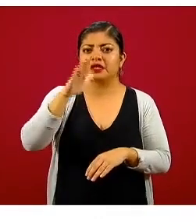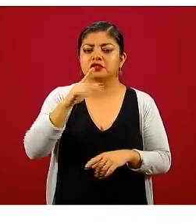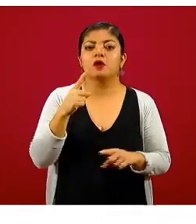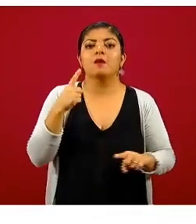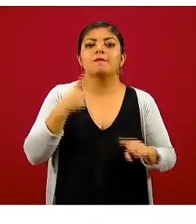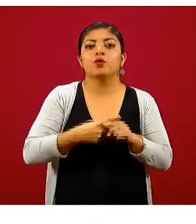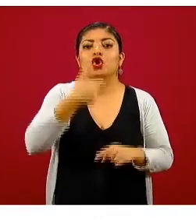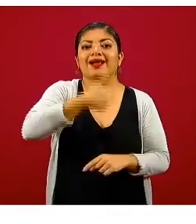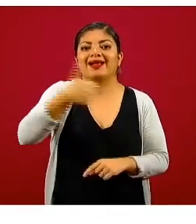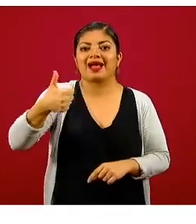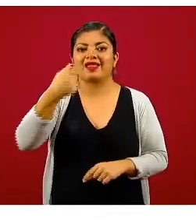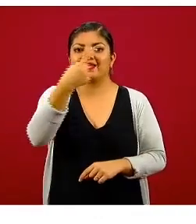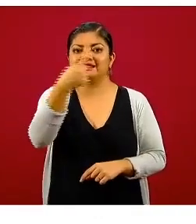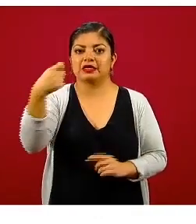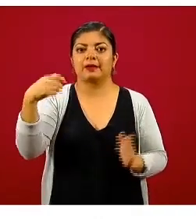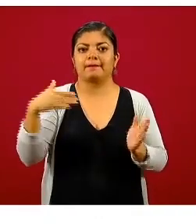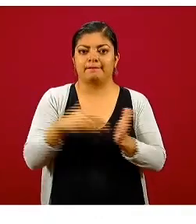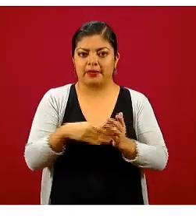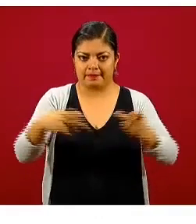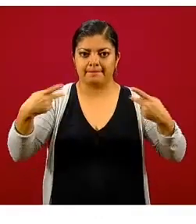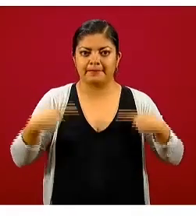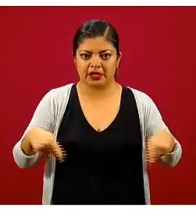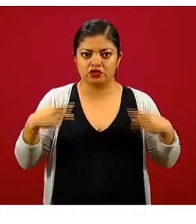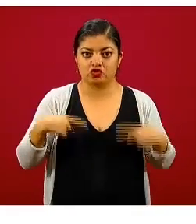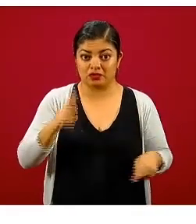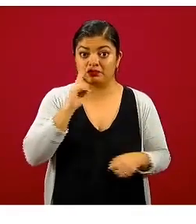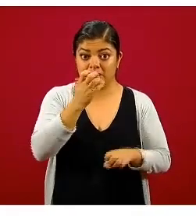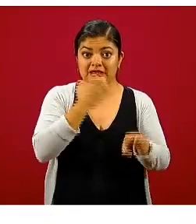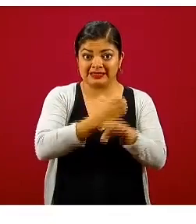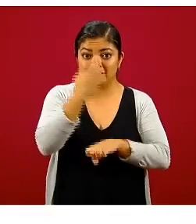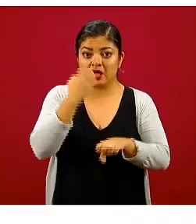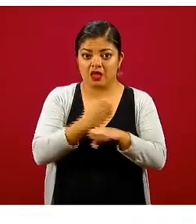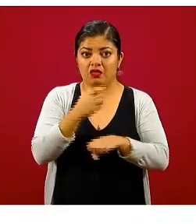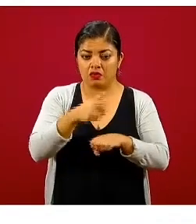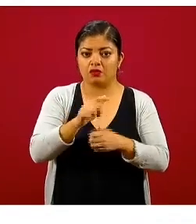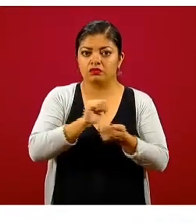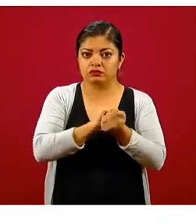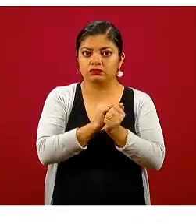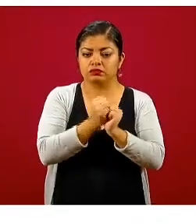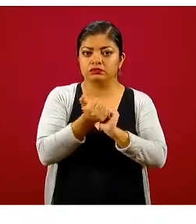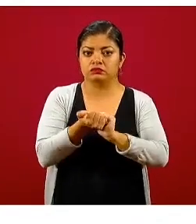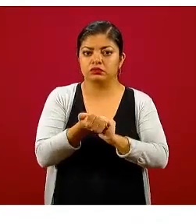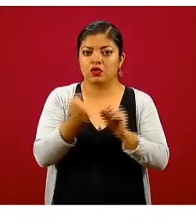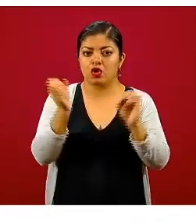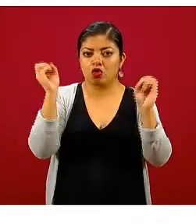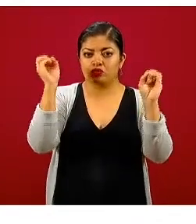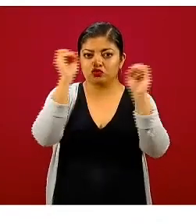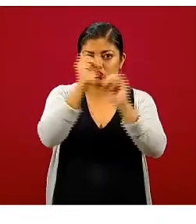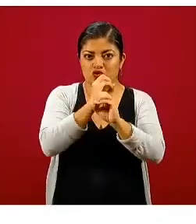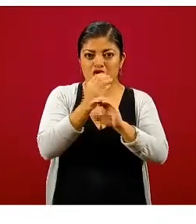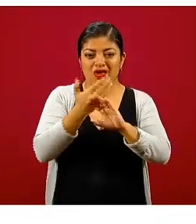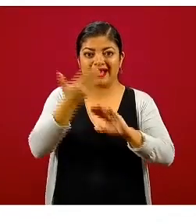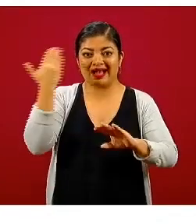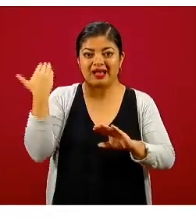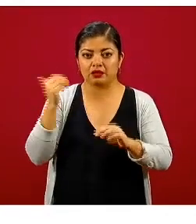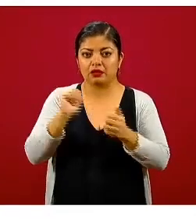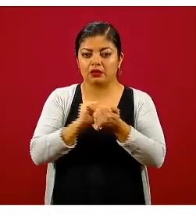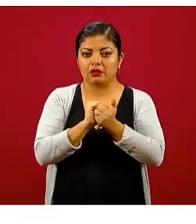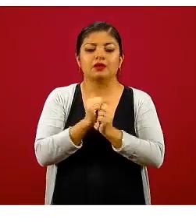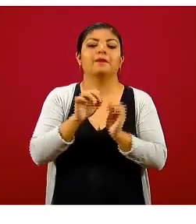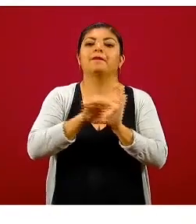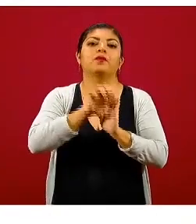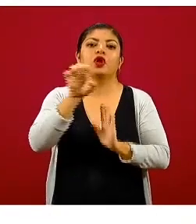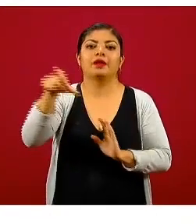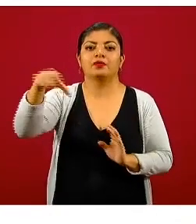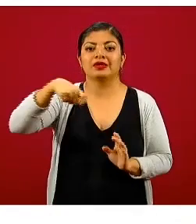habitantes, y vemos cómo son precisamente estados que ya están dejando los colores más oscuros que antes los tenían, como por ejemplo el caso